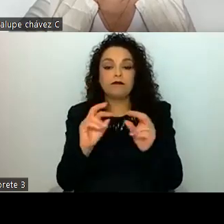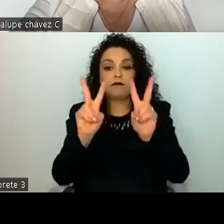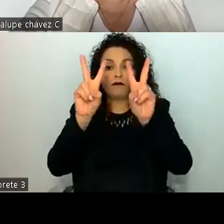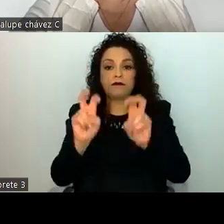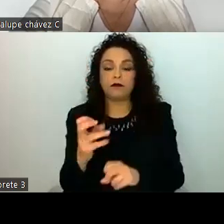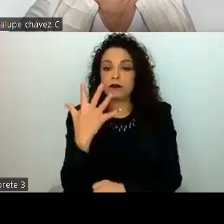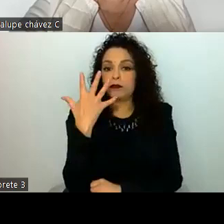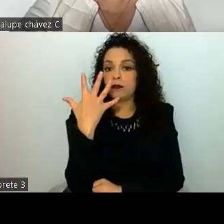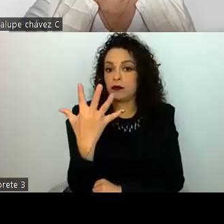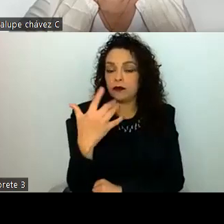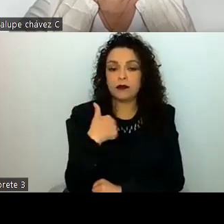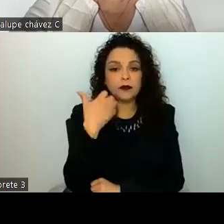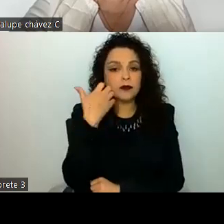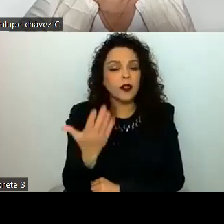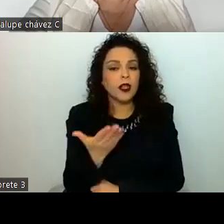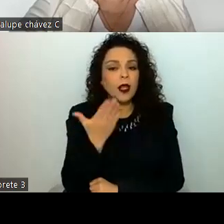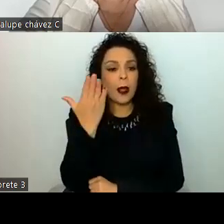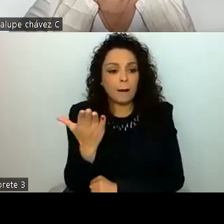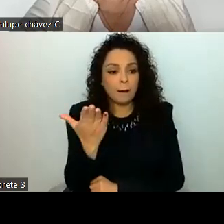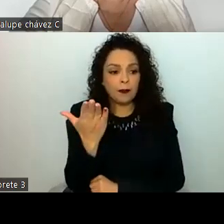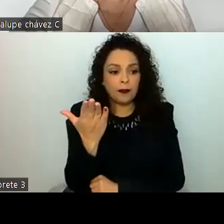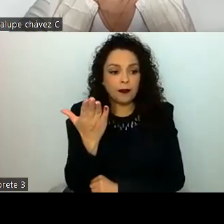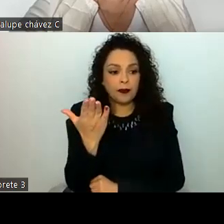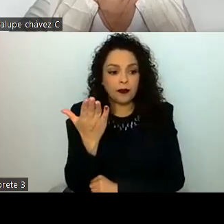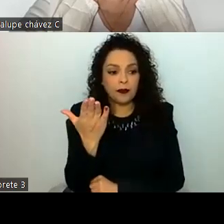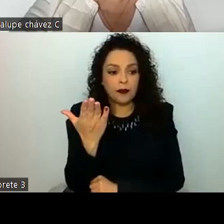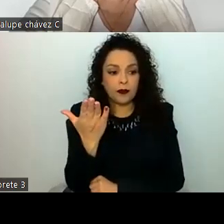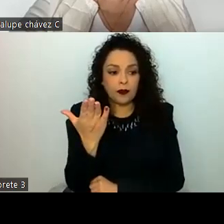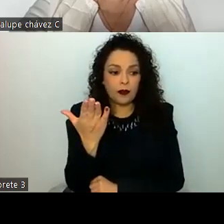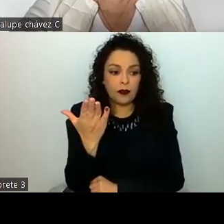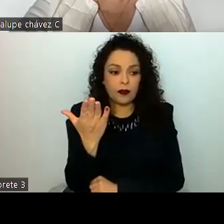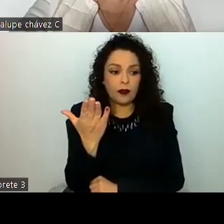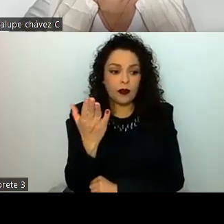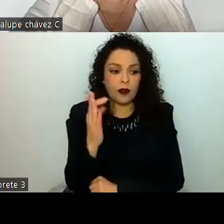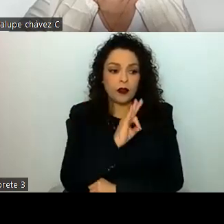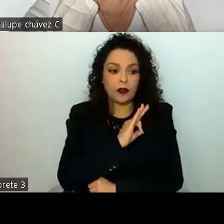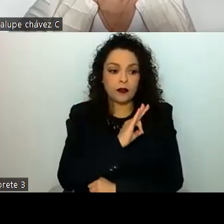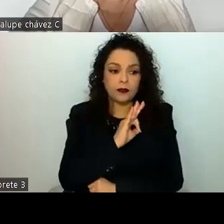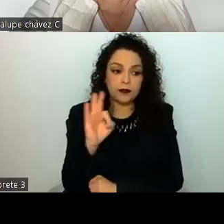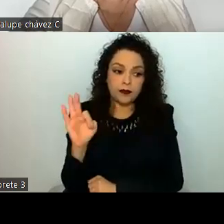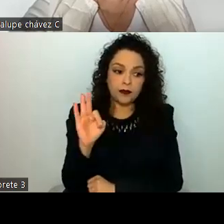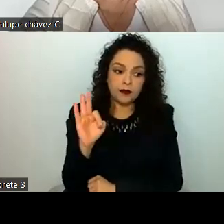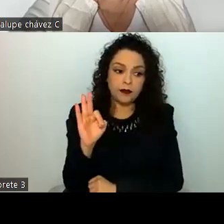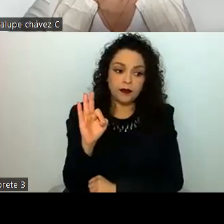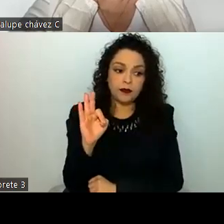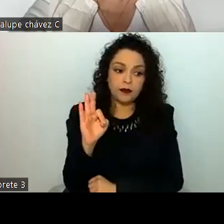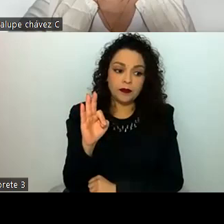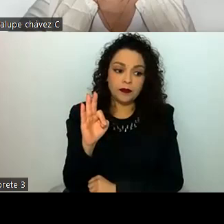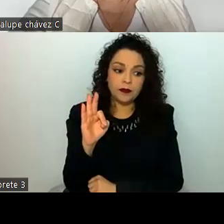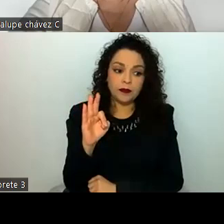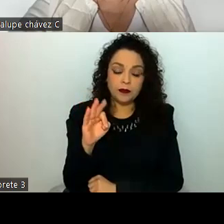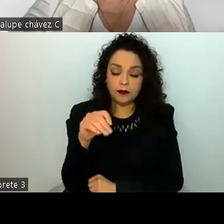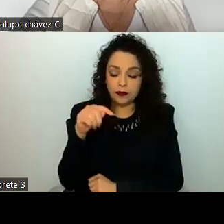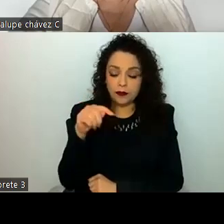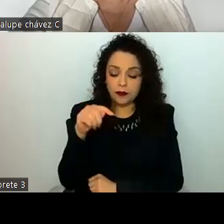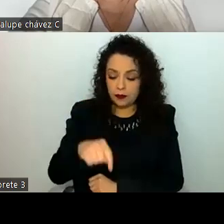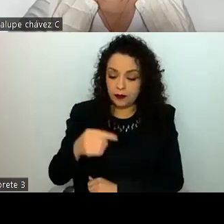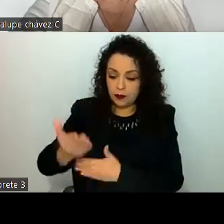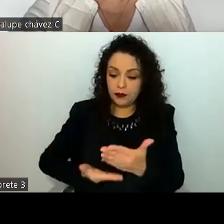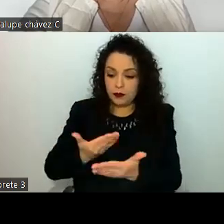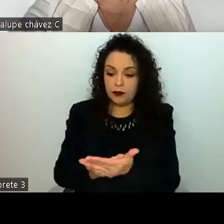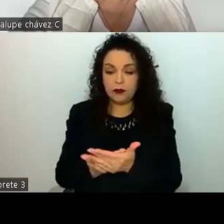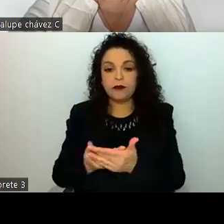me gustaría solicitar de la manera más atenta se pueda someter a consideración del Pleno de esta comisión el